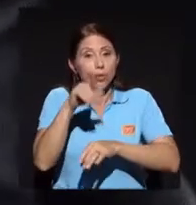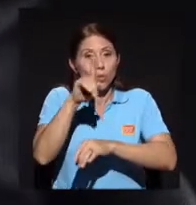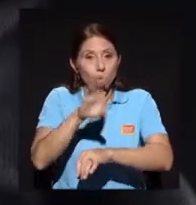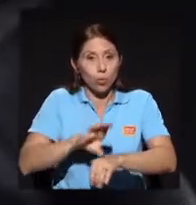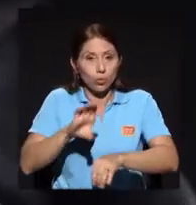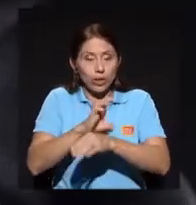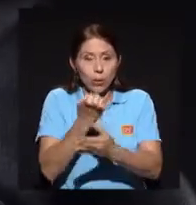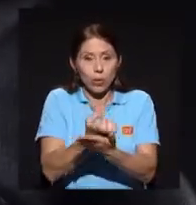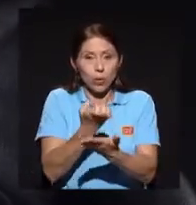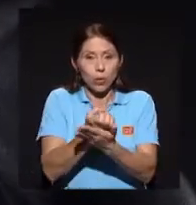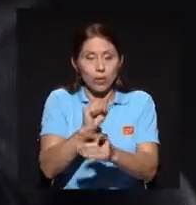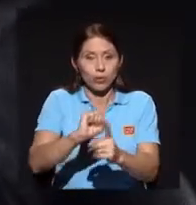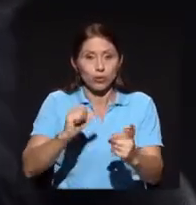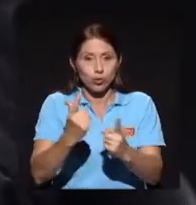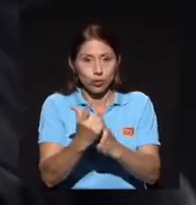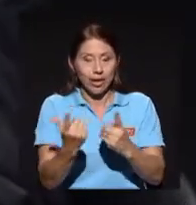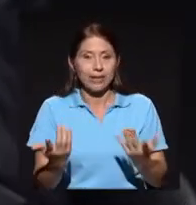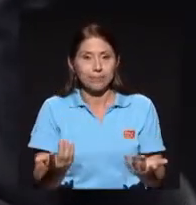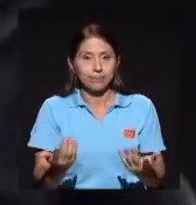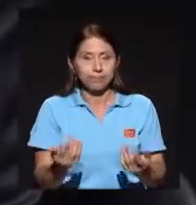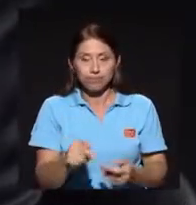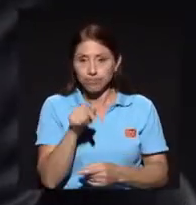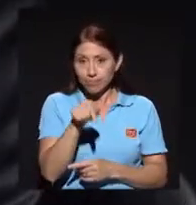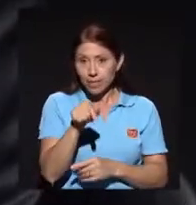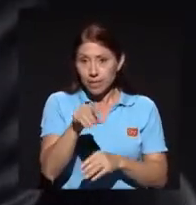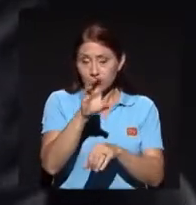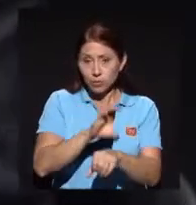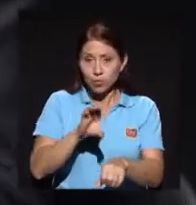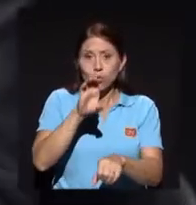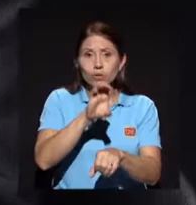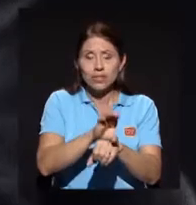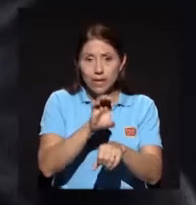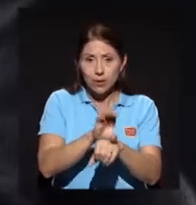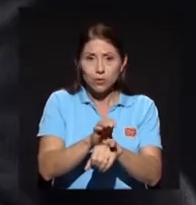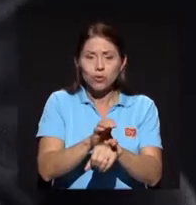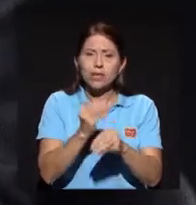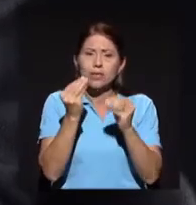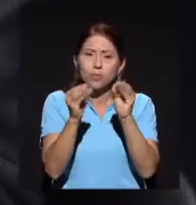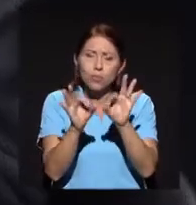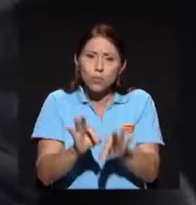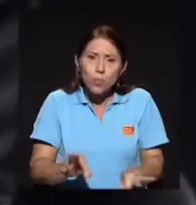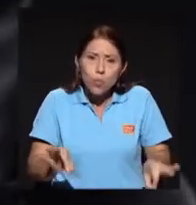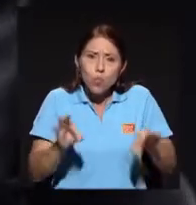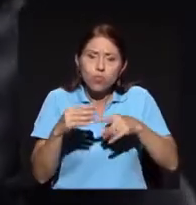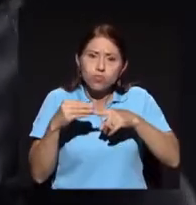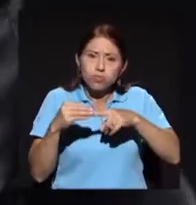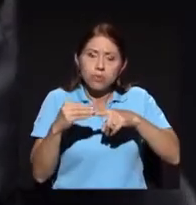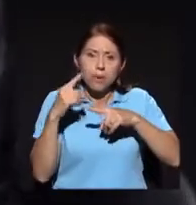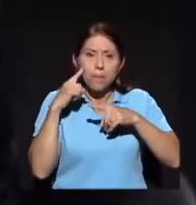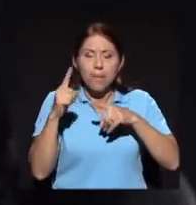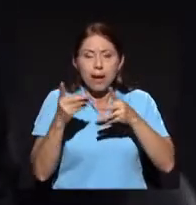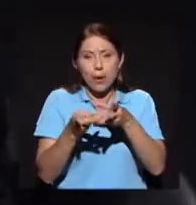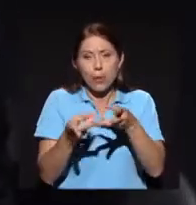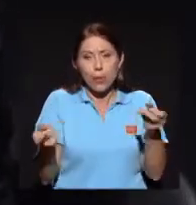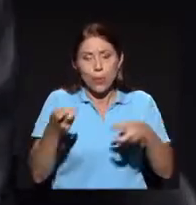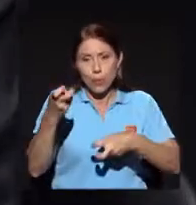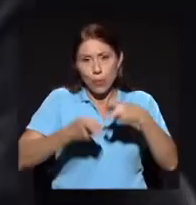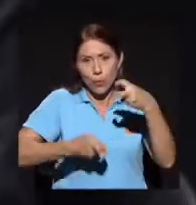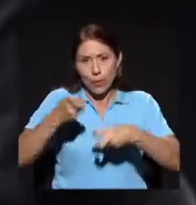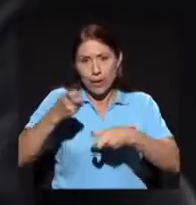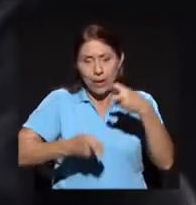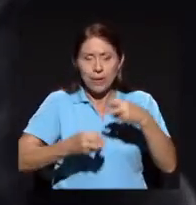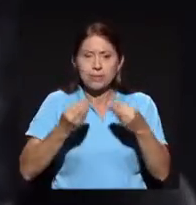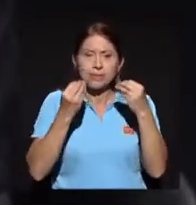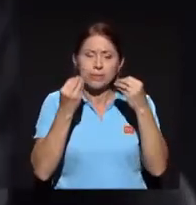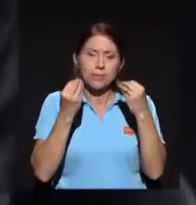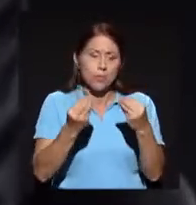estos consejos han sido una piedra angular para resolver problemas de muy largo